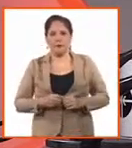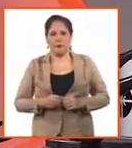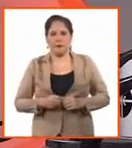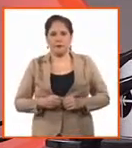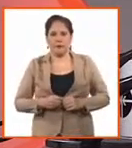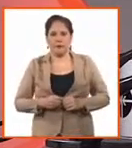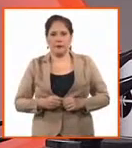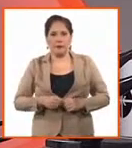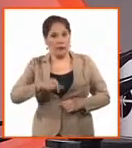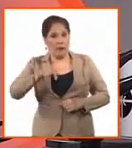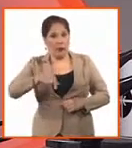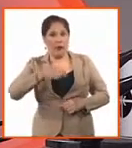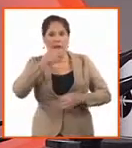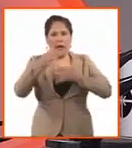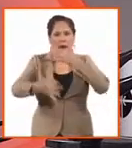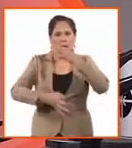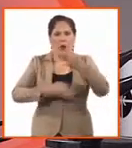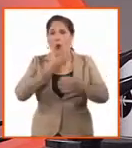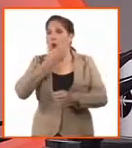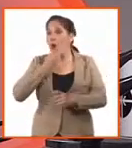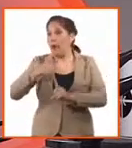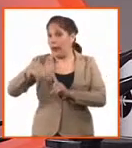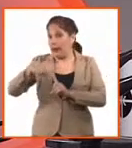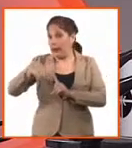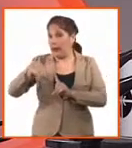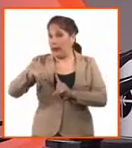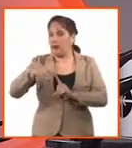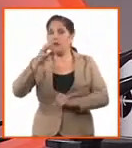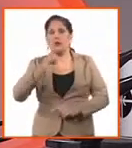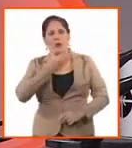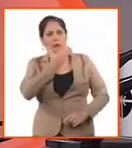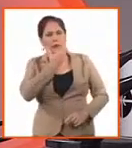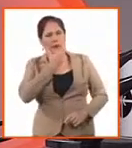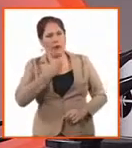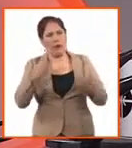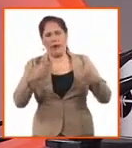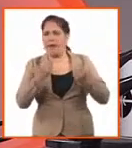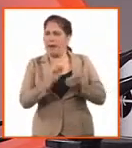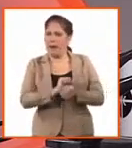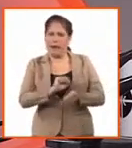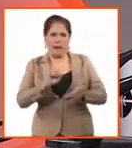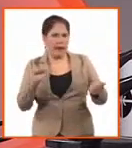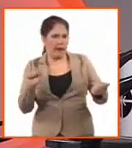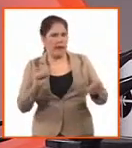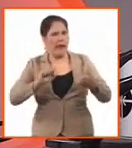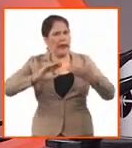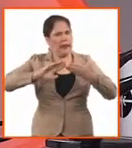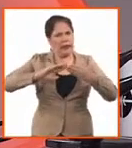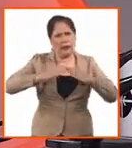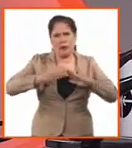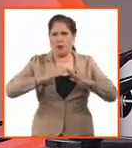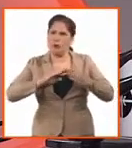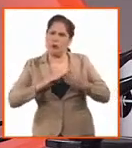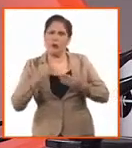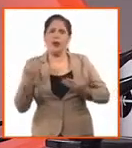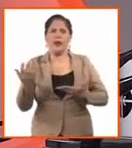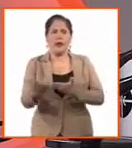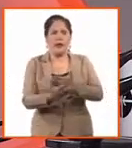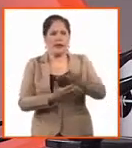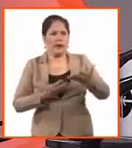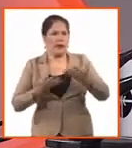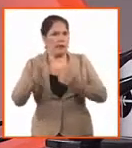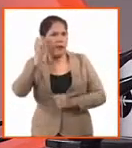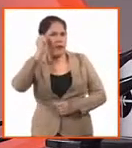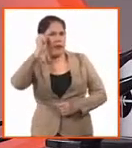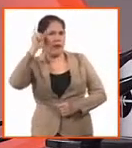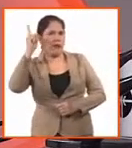técnicos les decía una vez y así debe estar siempre nuestra juventud libre discutiendo intercambiando ideas